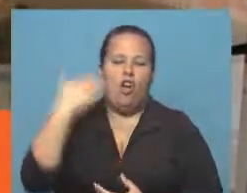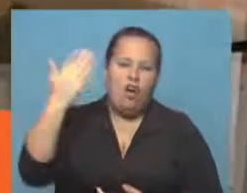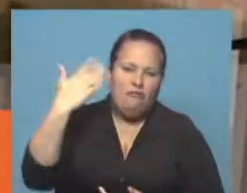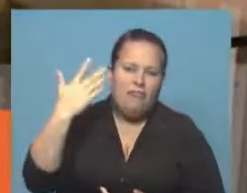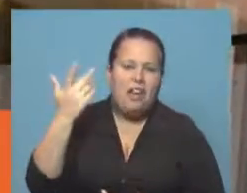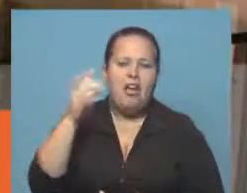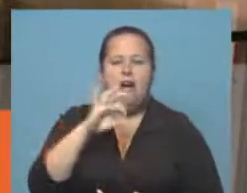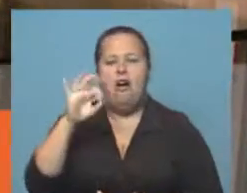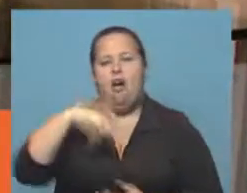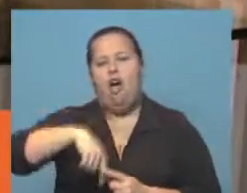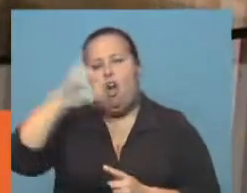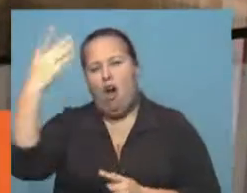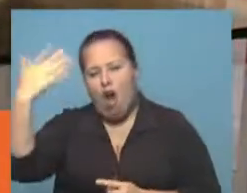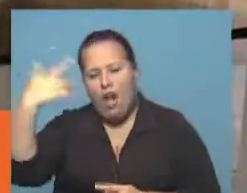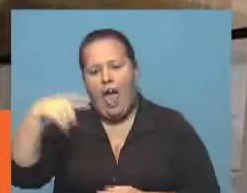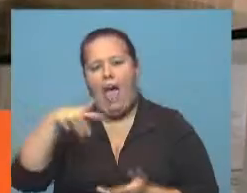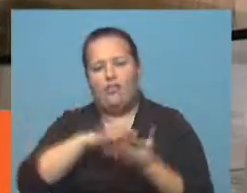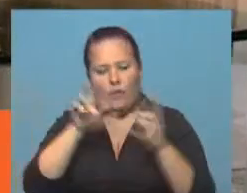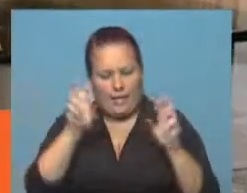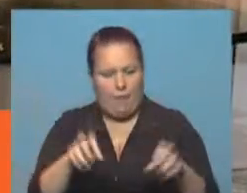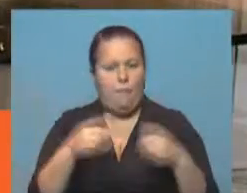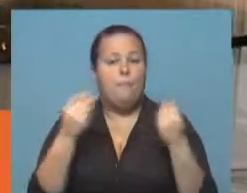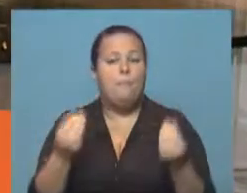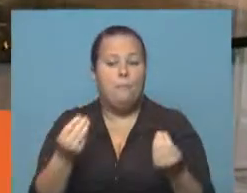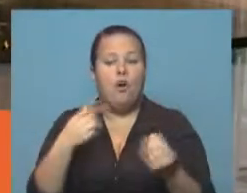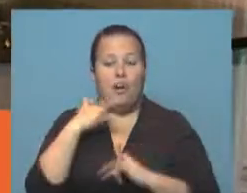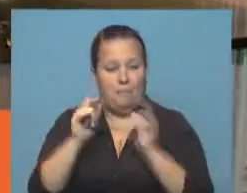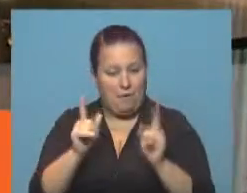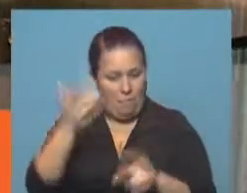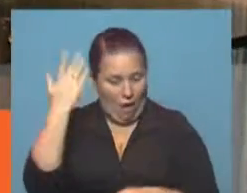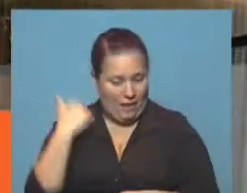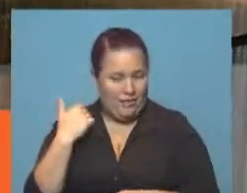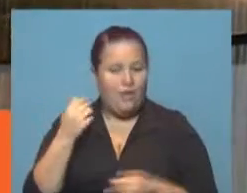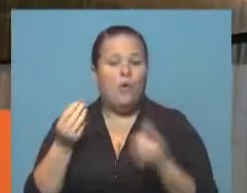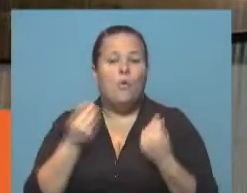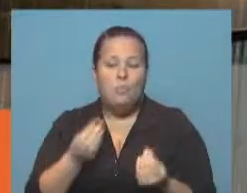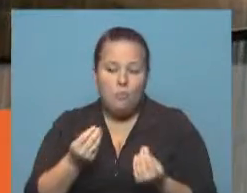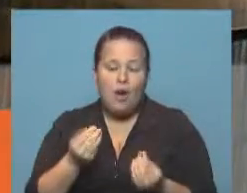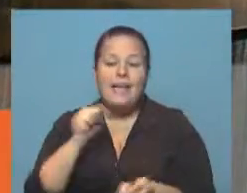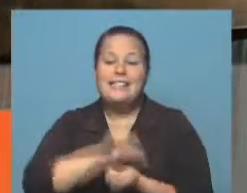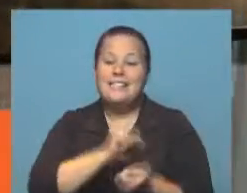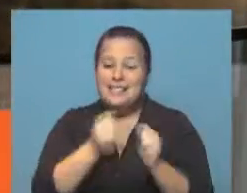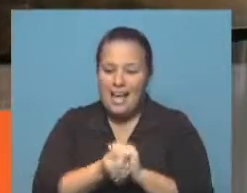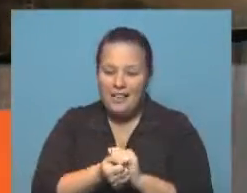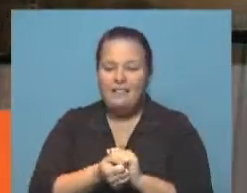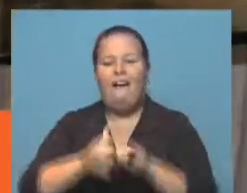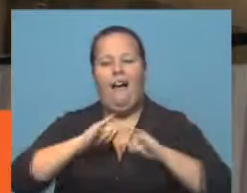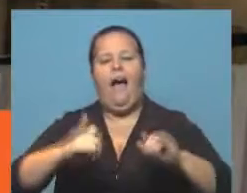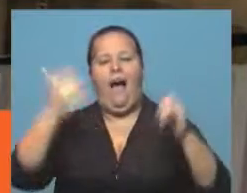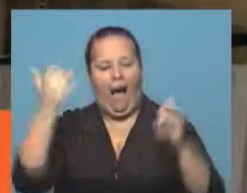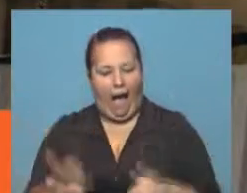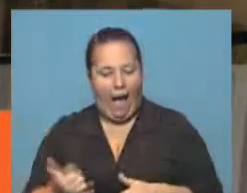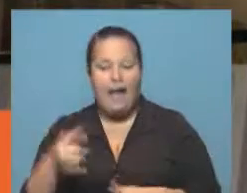conferencia o jornada al respecto. Por lo que dije antes, porque sexo vende. Sí.